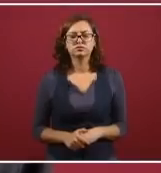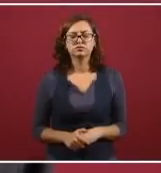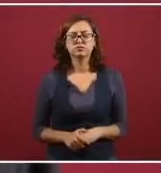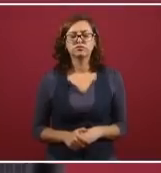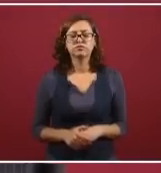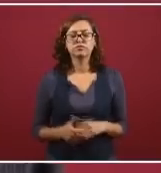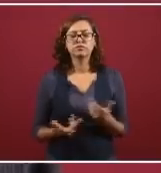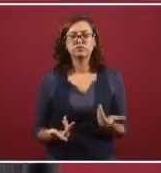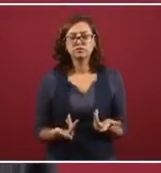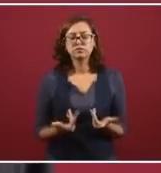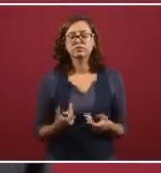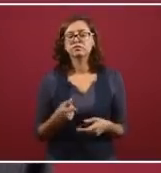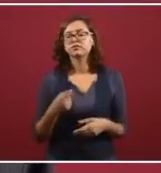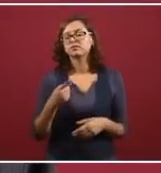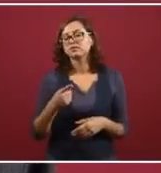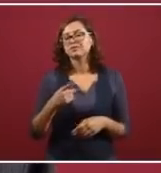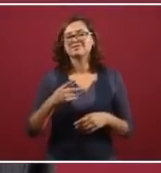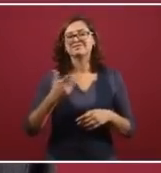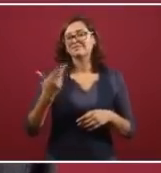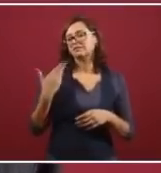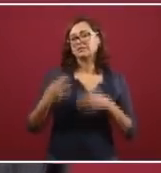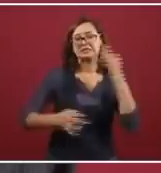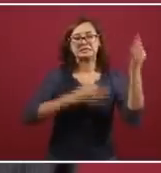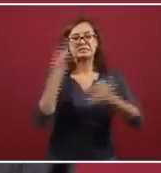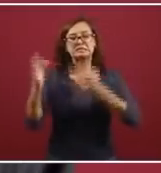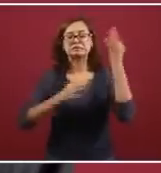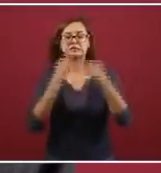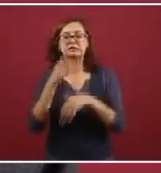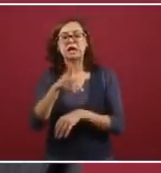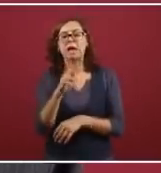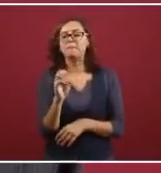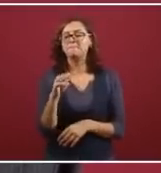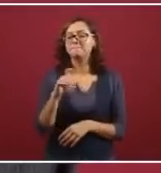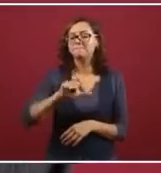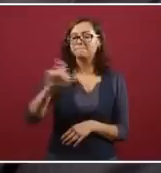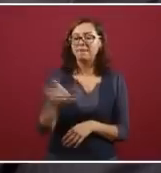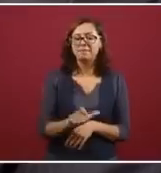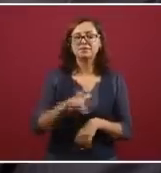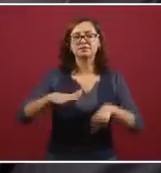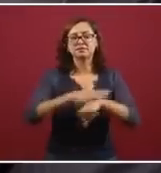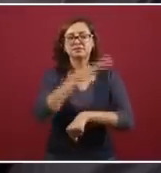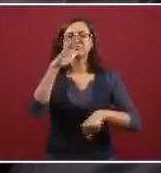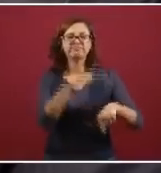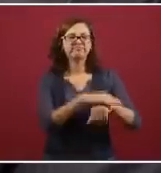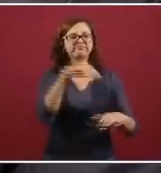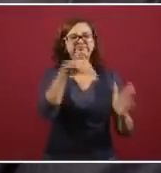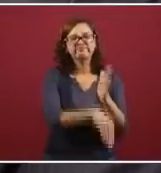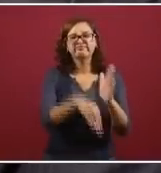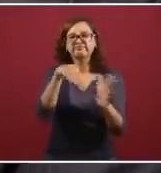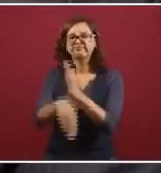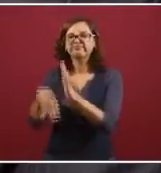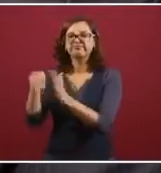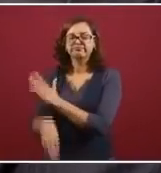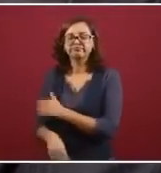bajar la calificación de Pemex, hubo hasta la propuesta de que se usara ese